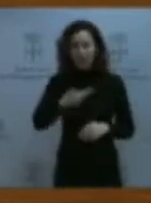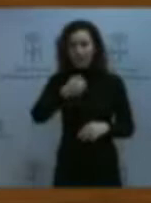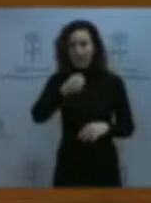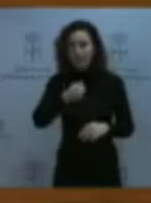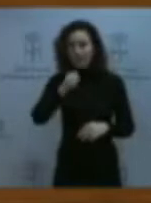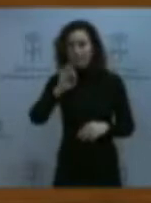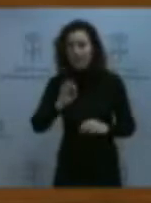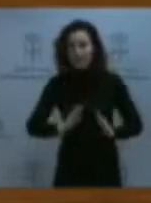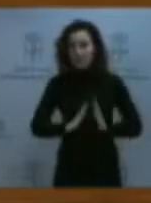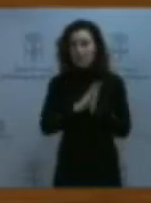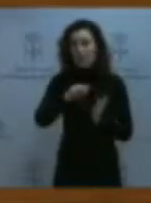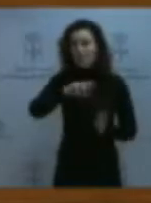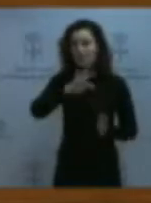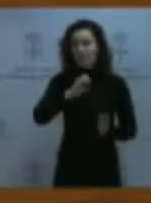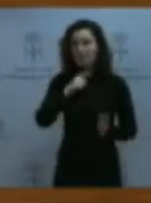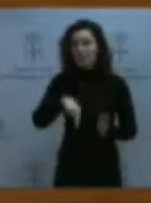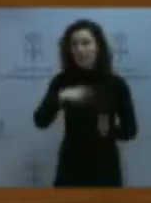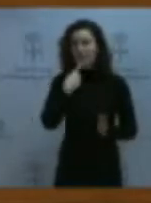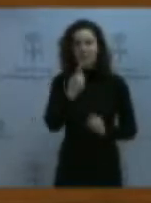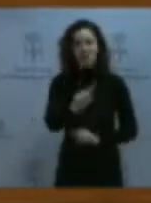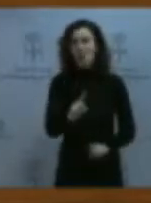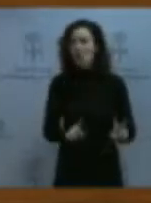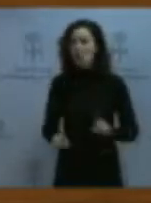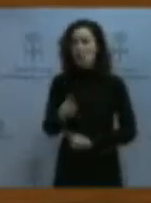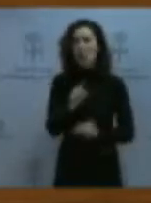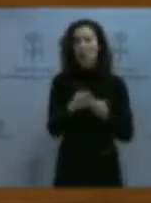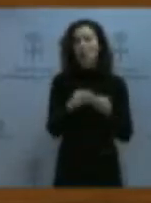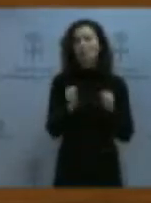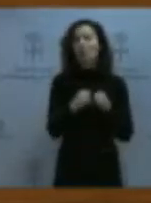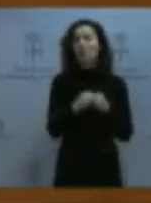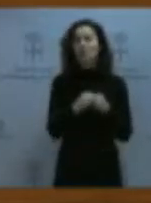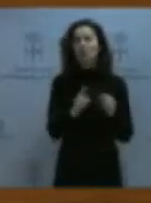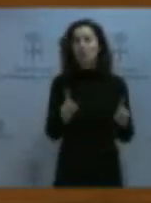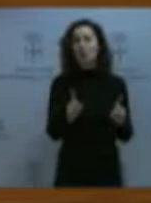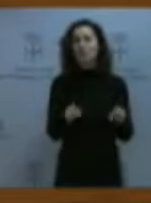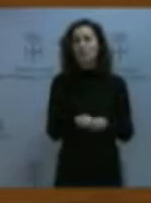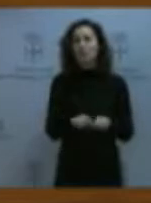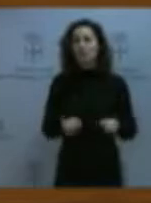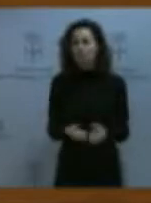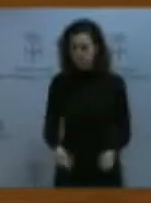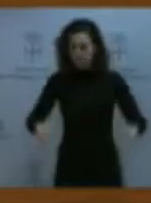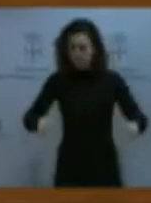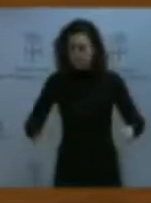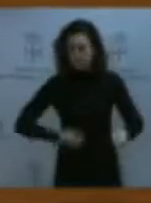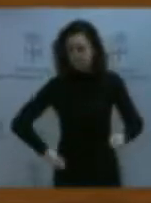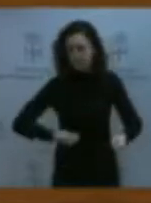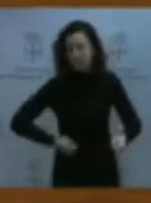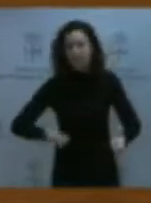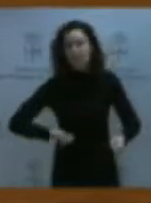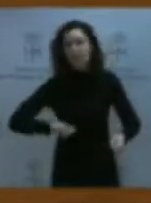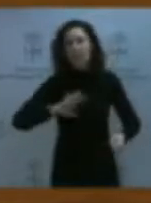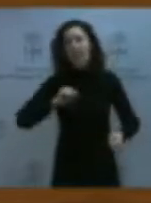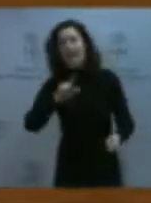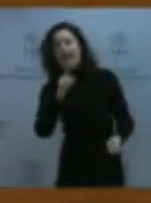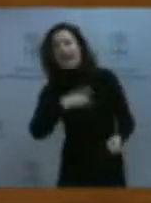no se va a utilizar el hormigón armado, sino un mortero de cal, intentando convencernos o intentando esconder un término que es